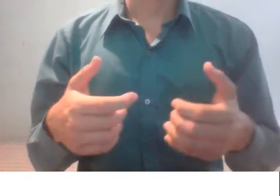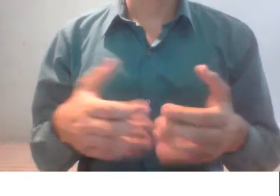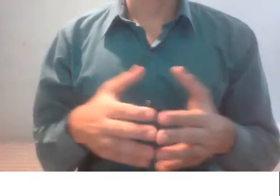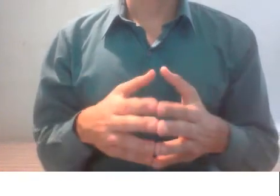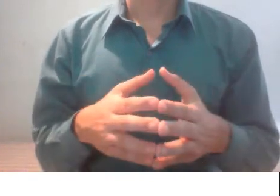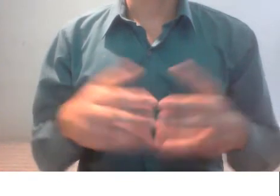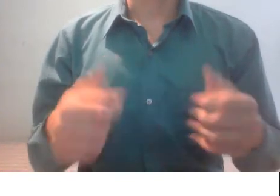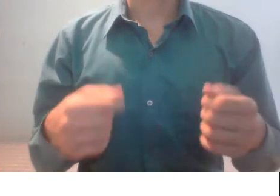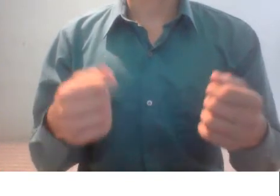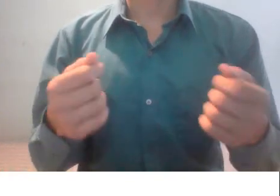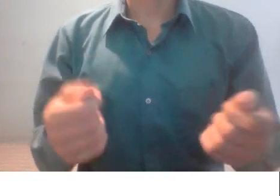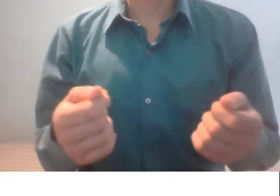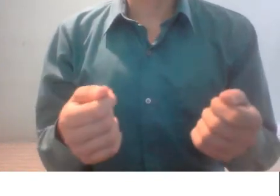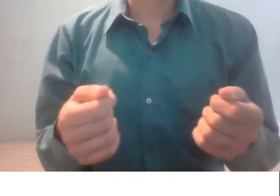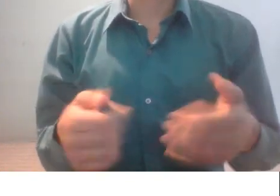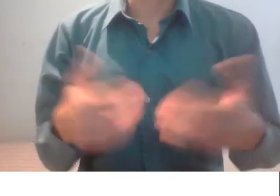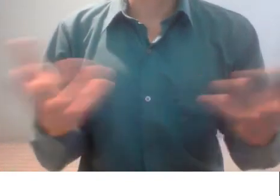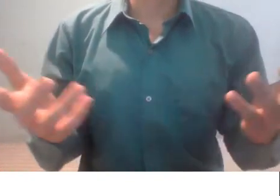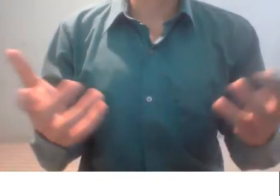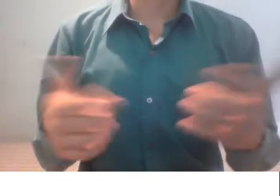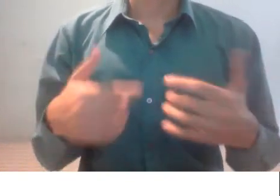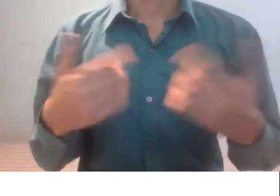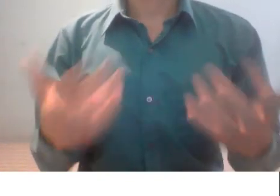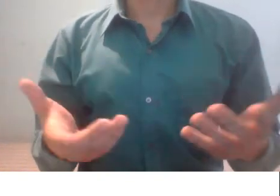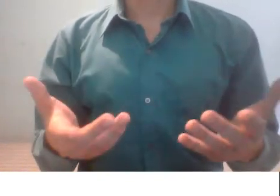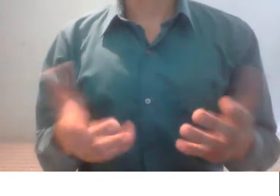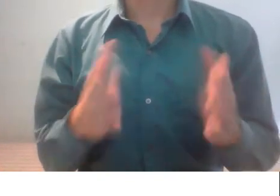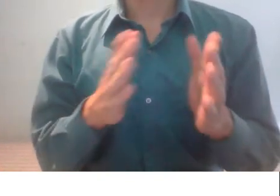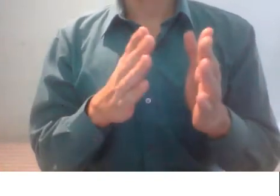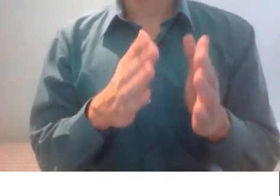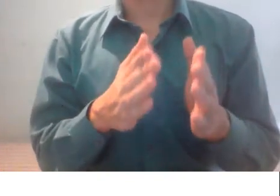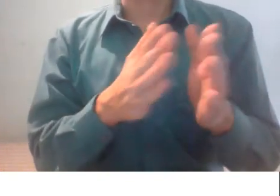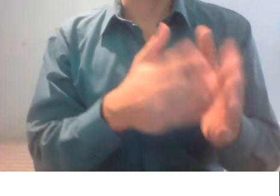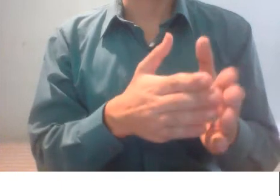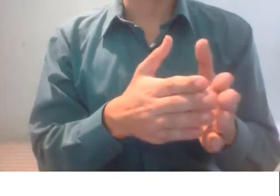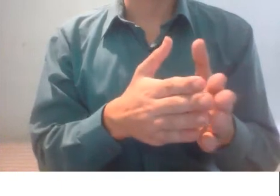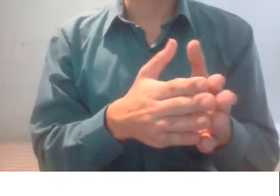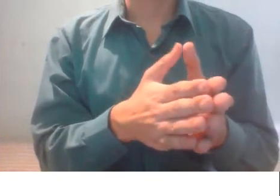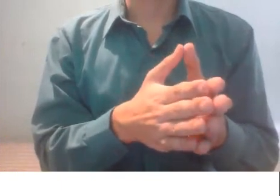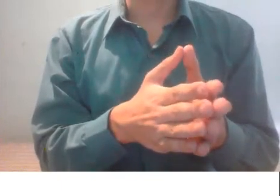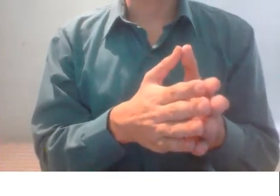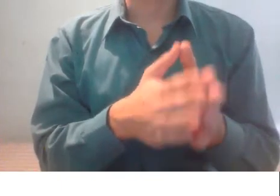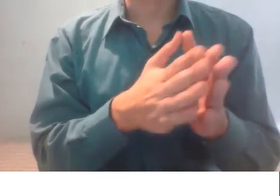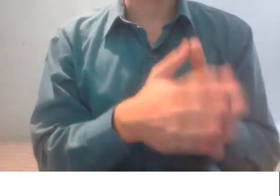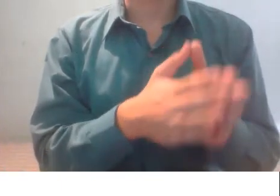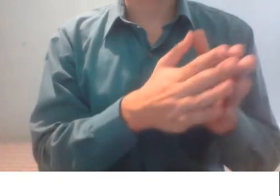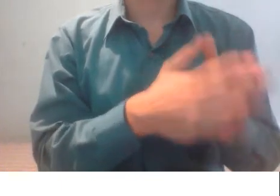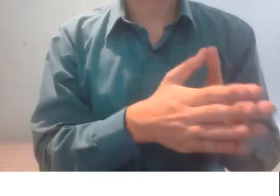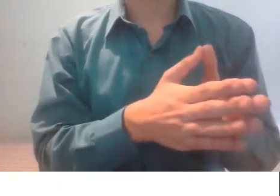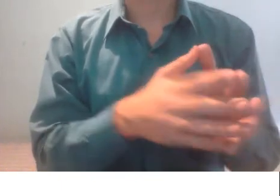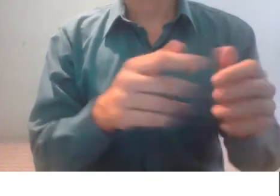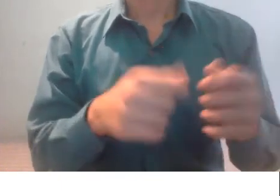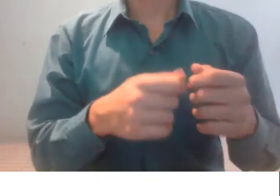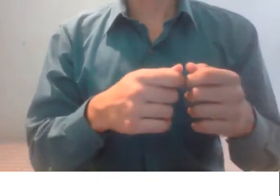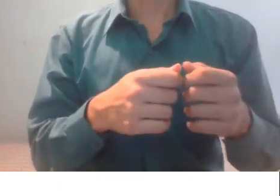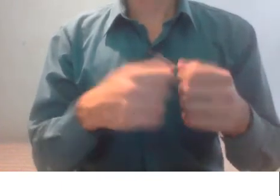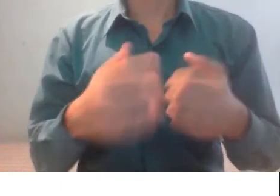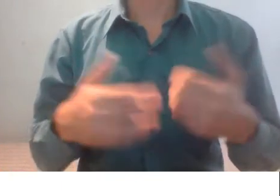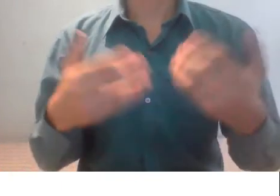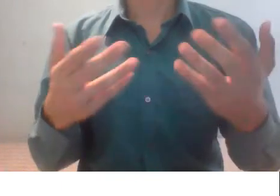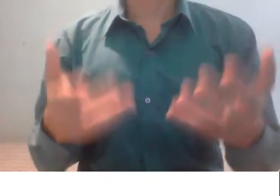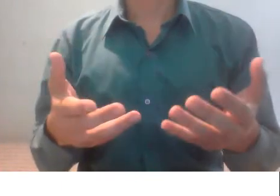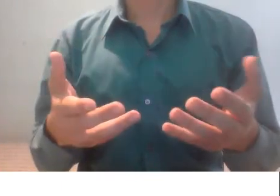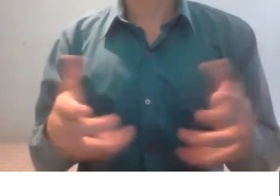de hacer los pagos correspondientes. ¿Por qué razón? Muy sencillo, porque pues, anteriormente gobernaba los panistas y priistas, los cuales